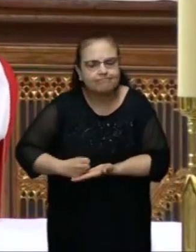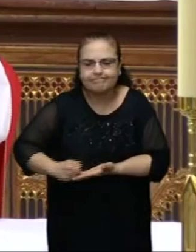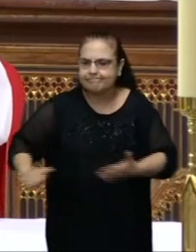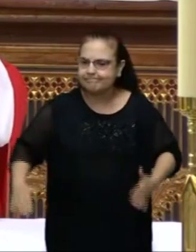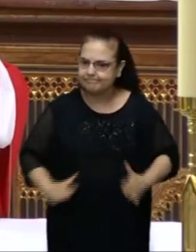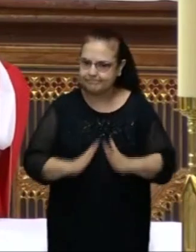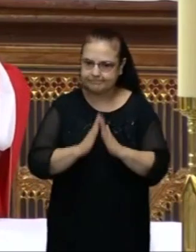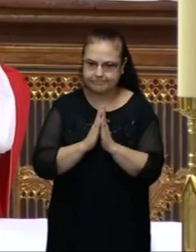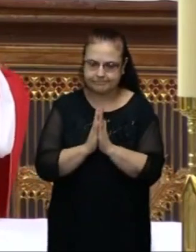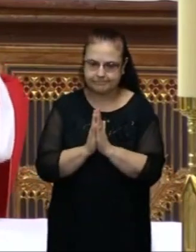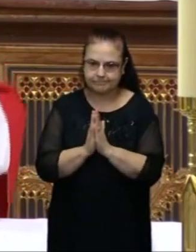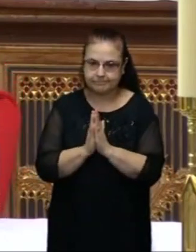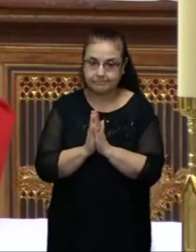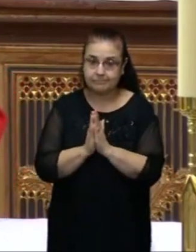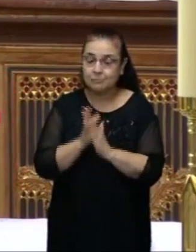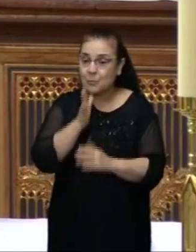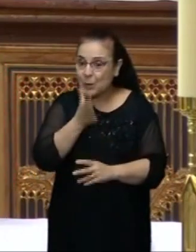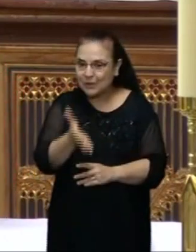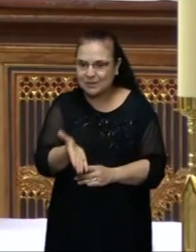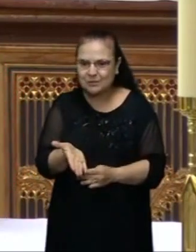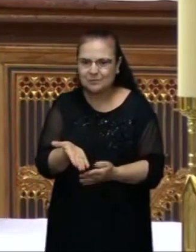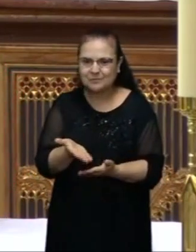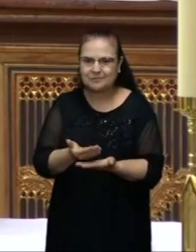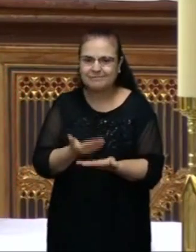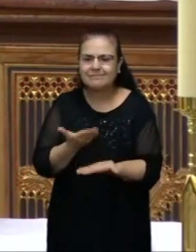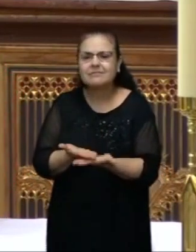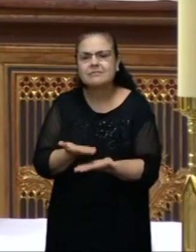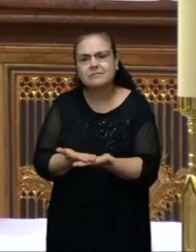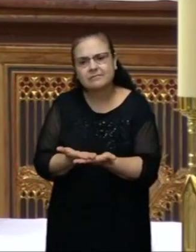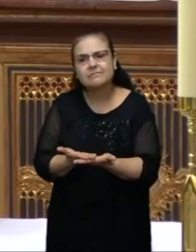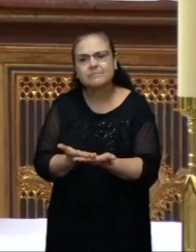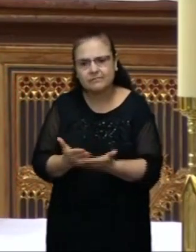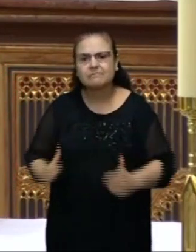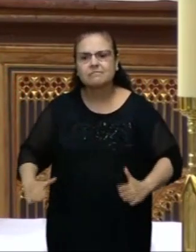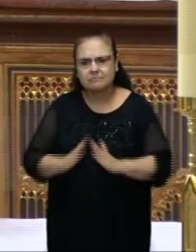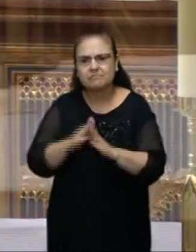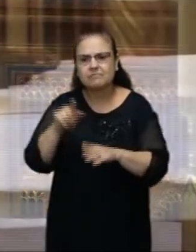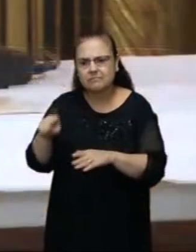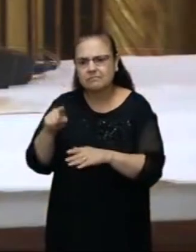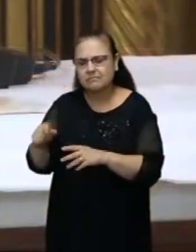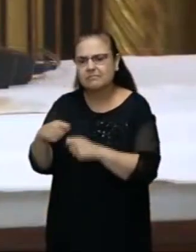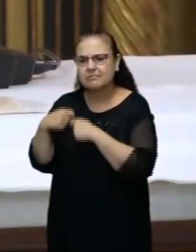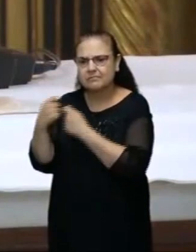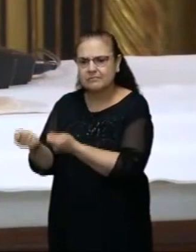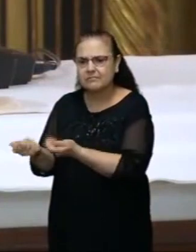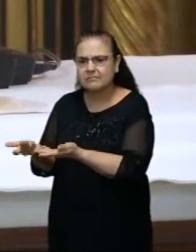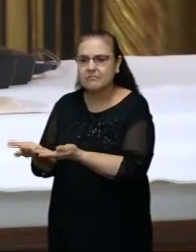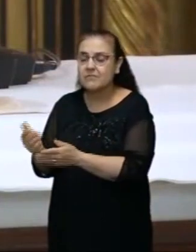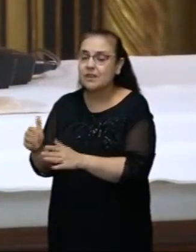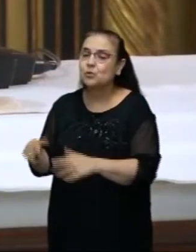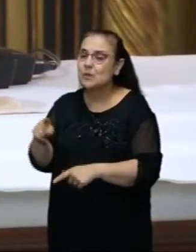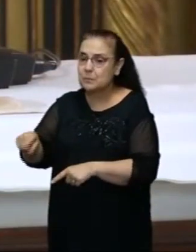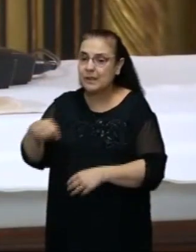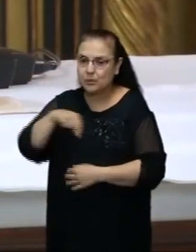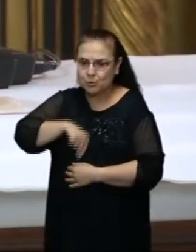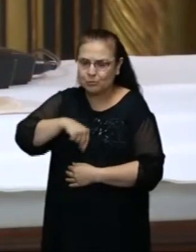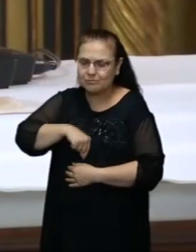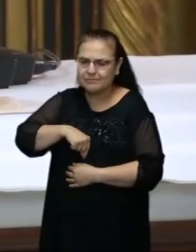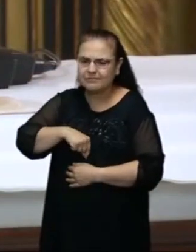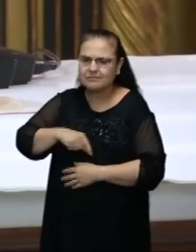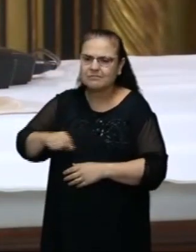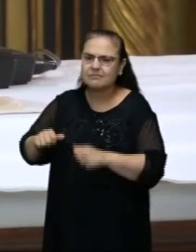toda santidad. Por eso te pedimos que santifiques estos dones con la efusión de tu